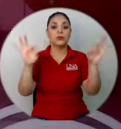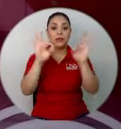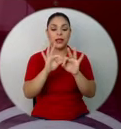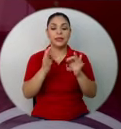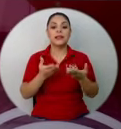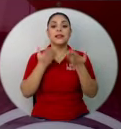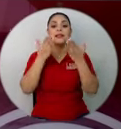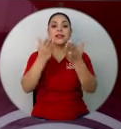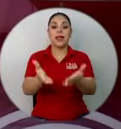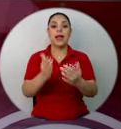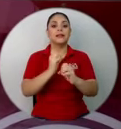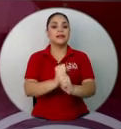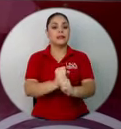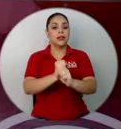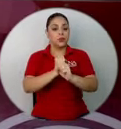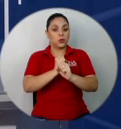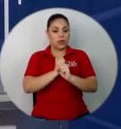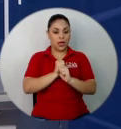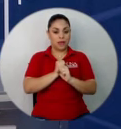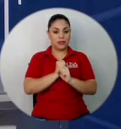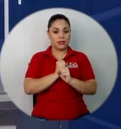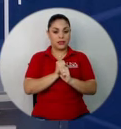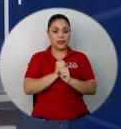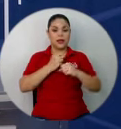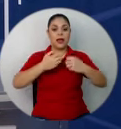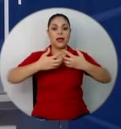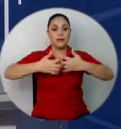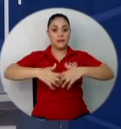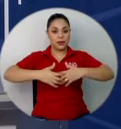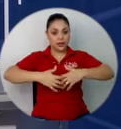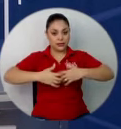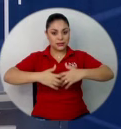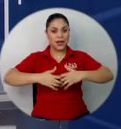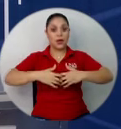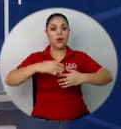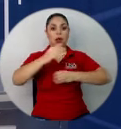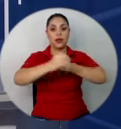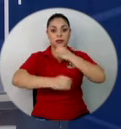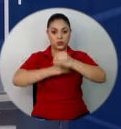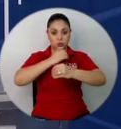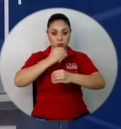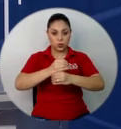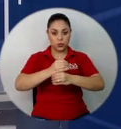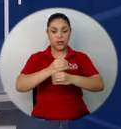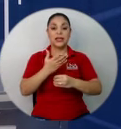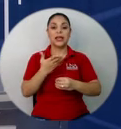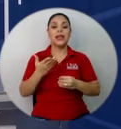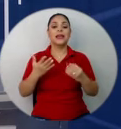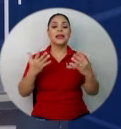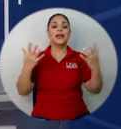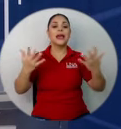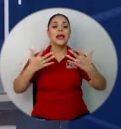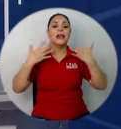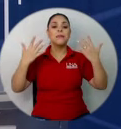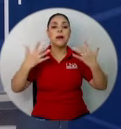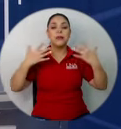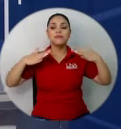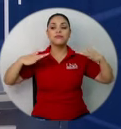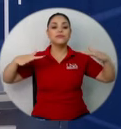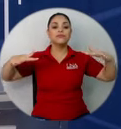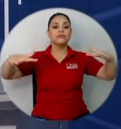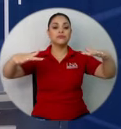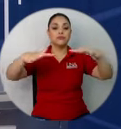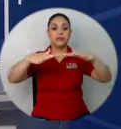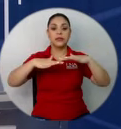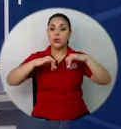punto de vista empresarial o corporativo u organizacional que ese clima sea el mismo en todas